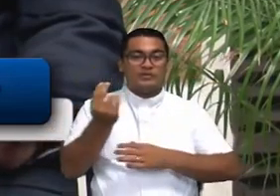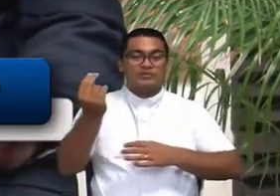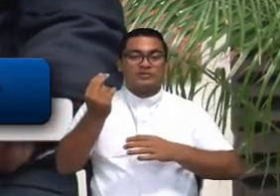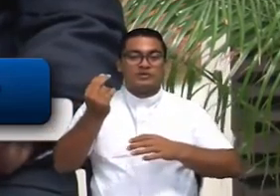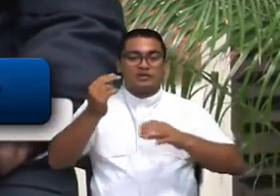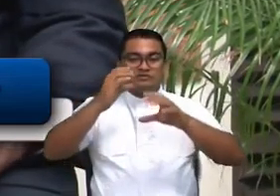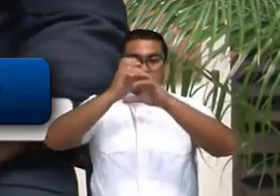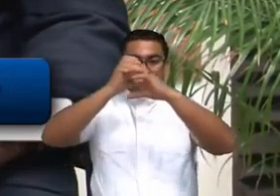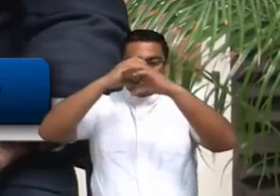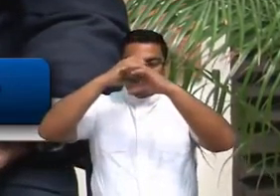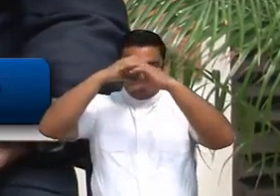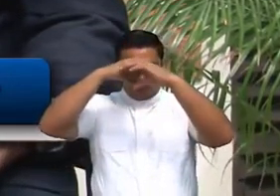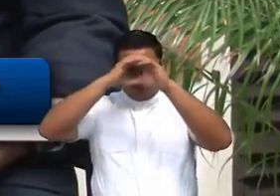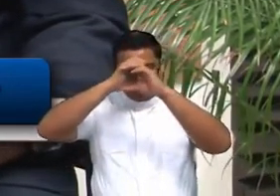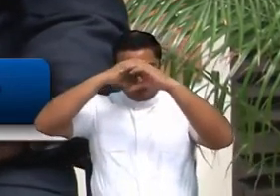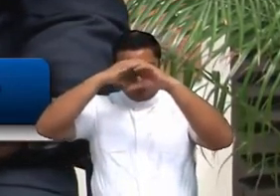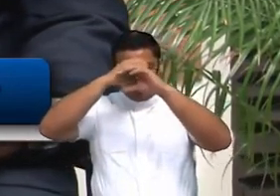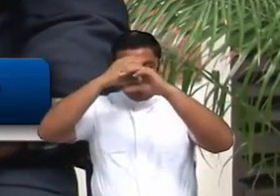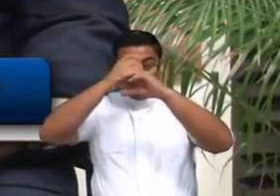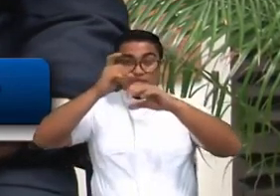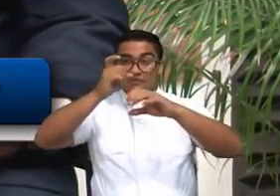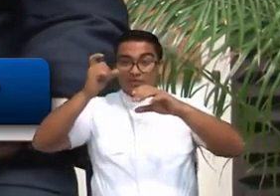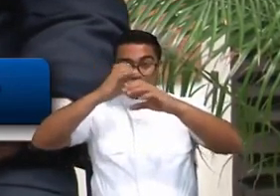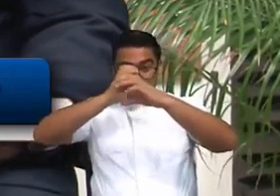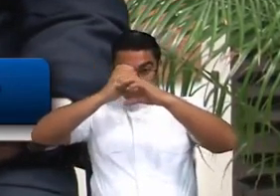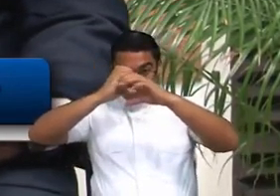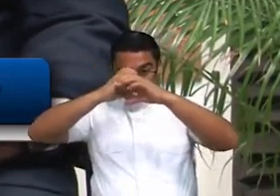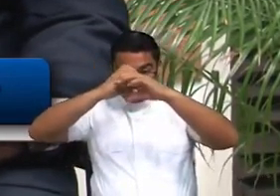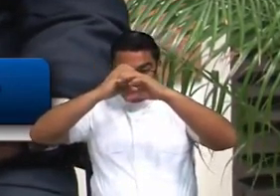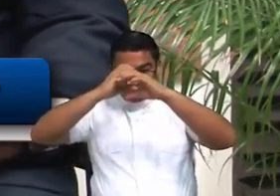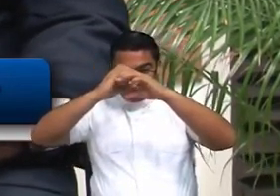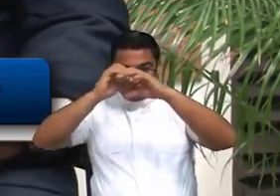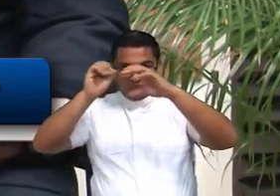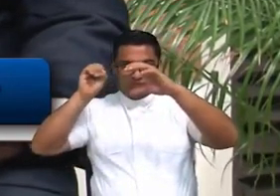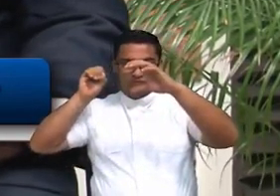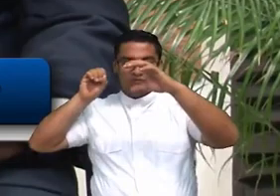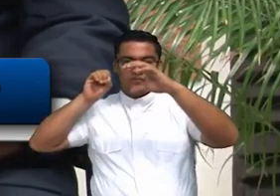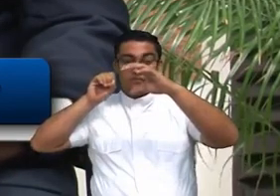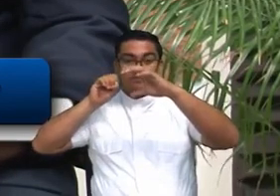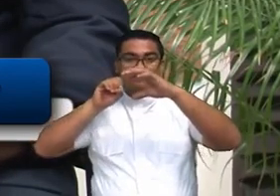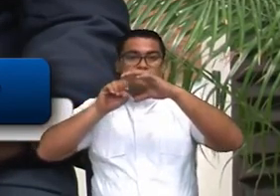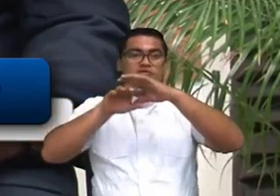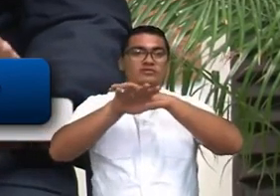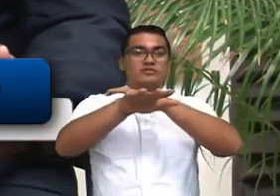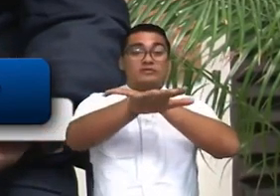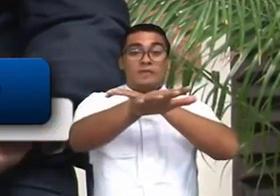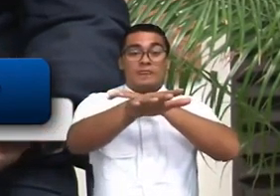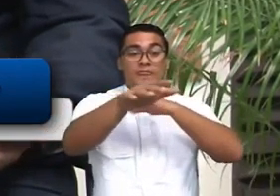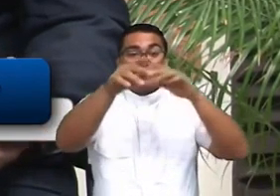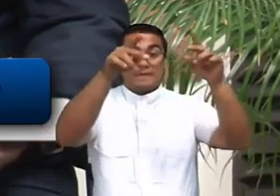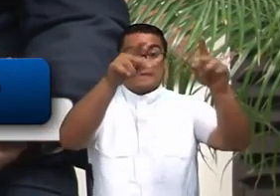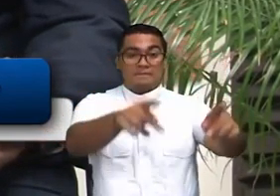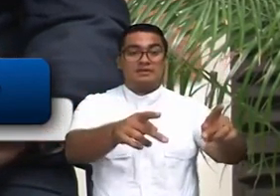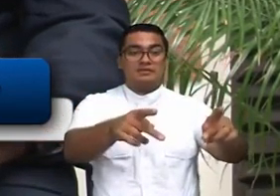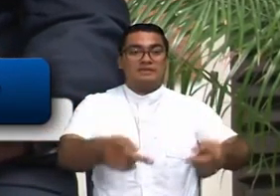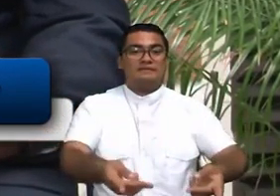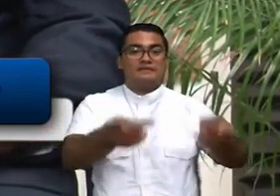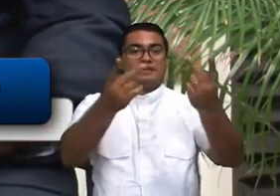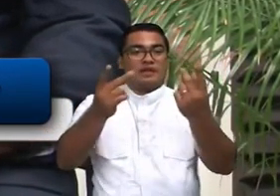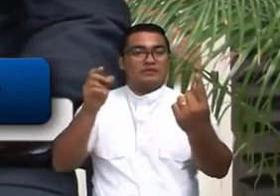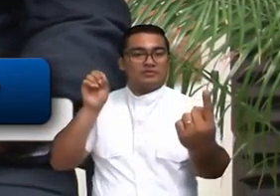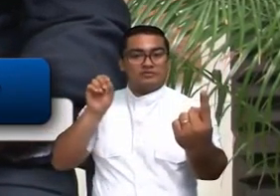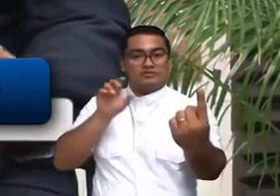X para generar imágenes. Este tubo de rayos X va a impactar sobre la materia viva, que en este caso es el paciente, y